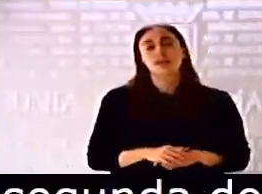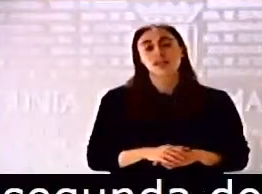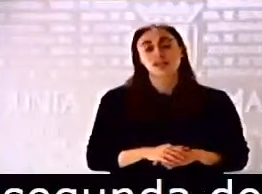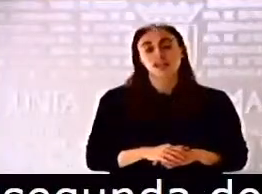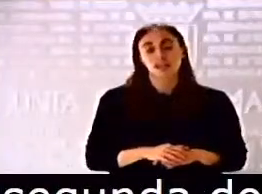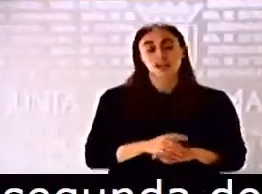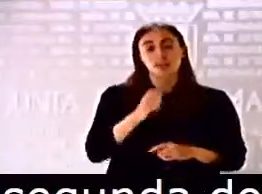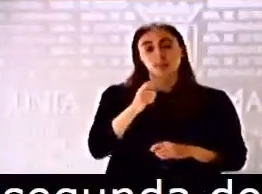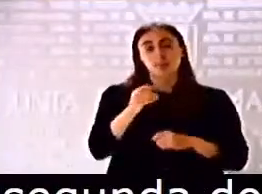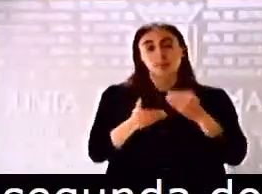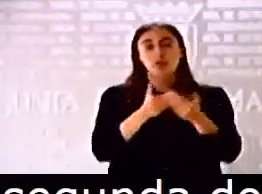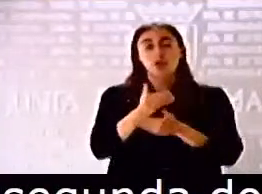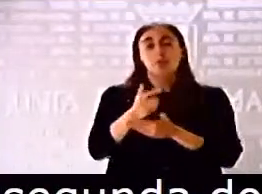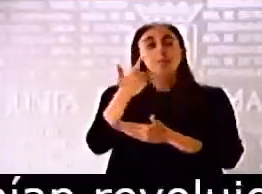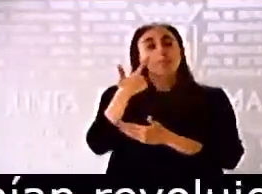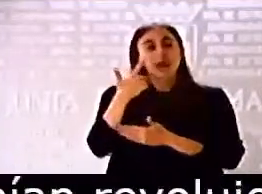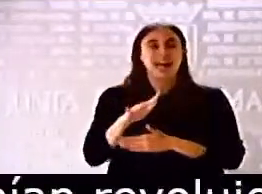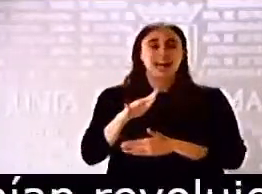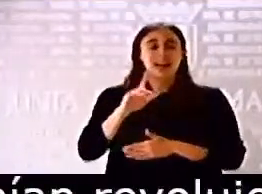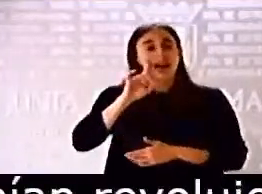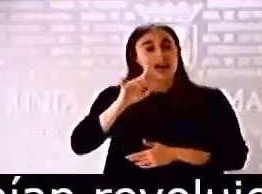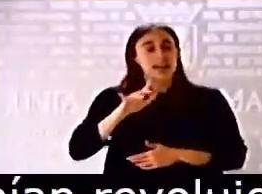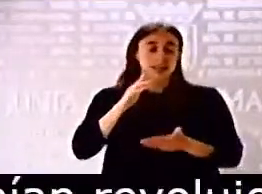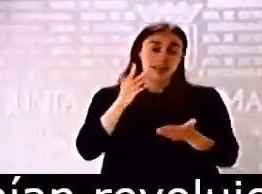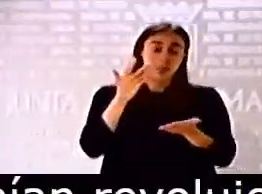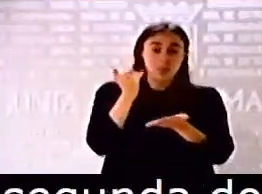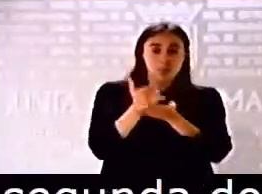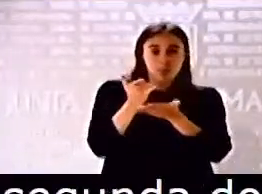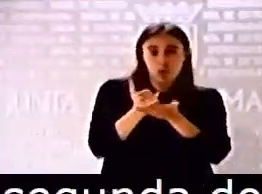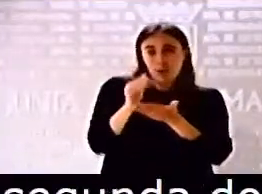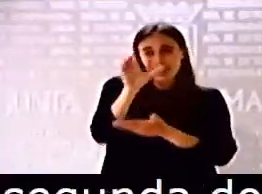Empieza a haber evidencias científicas